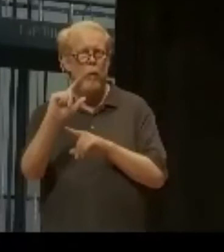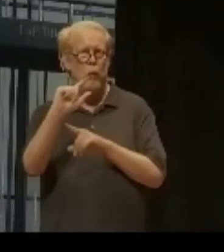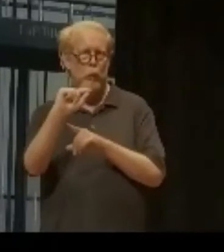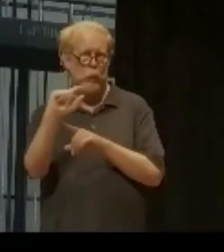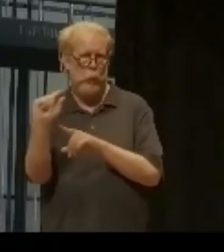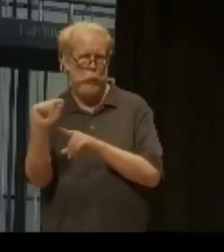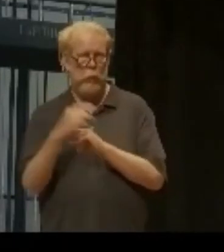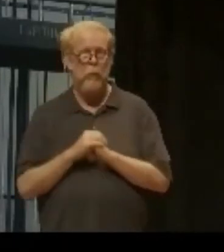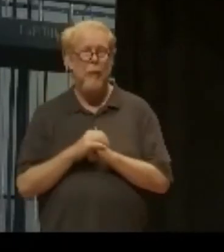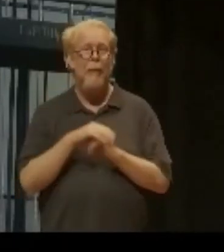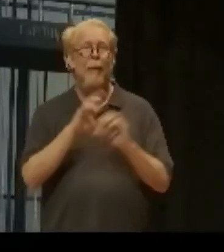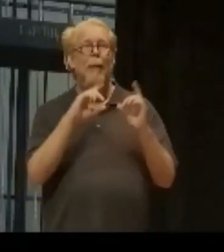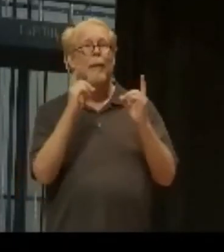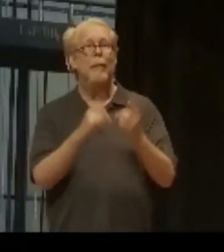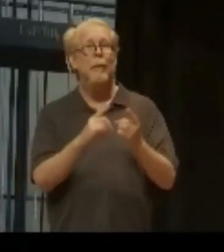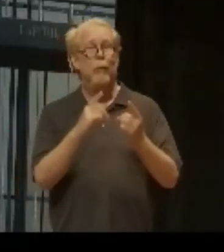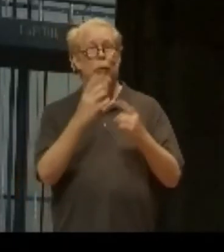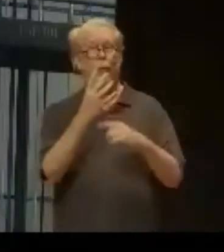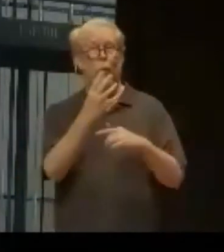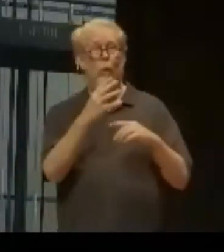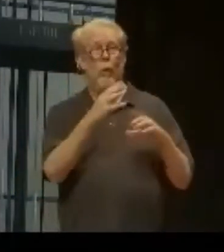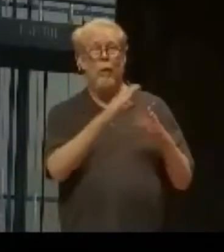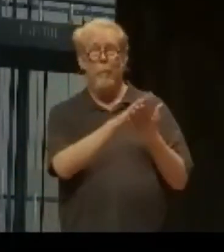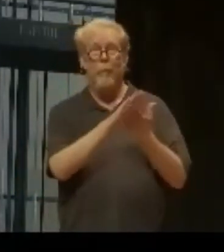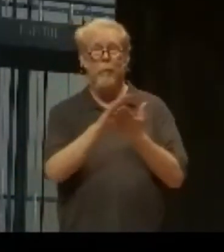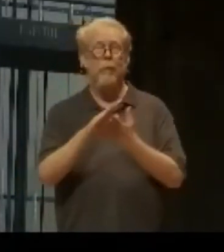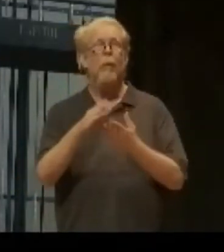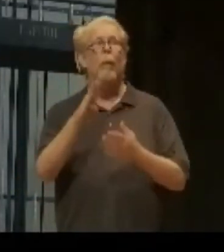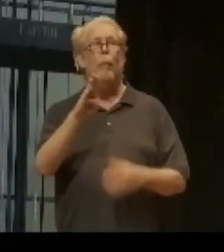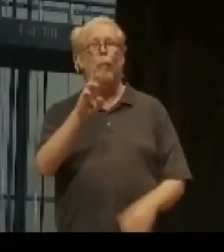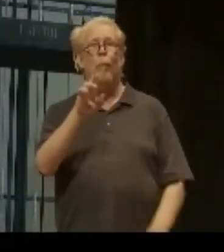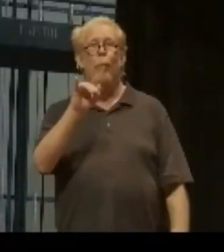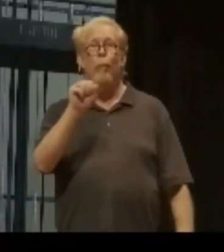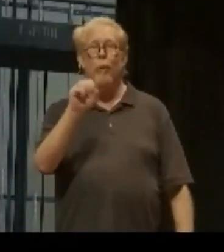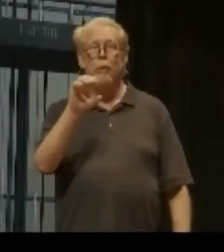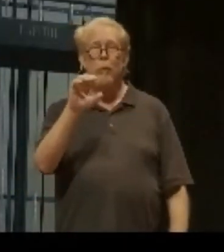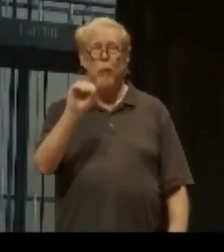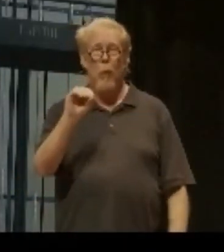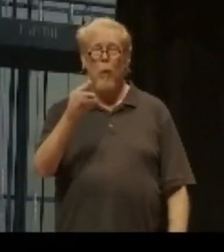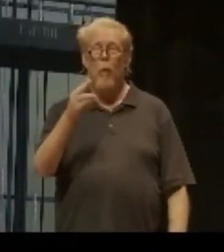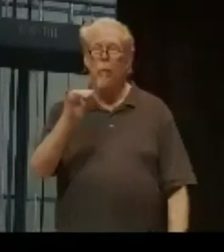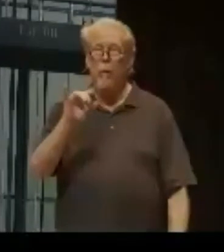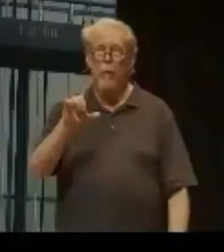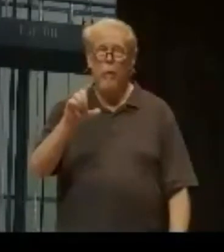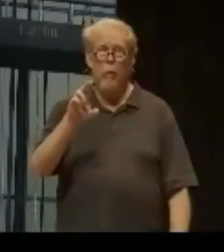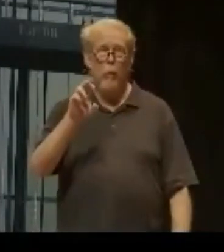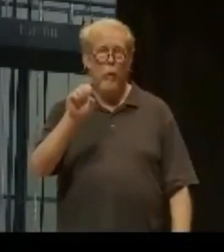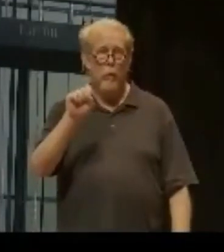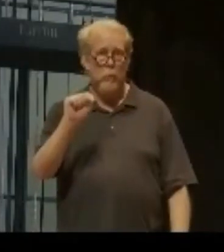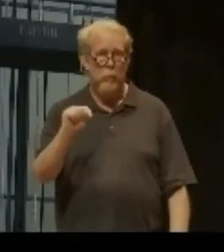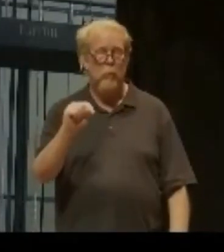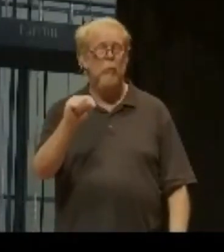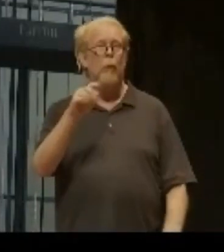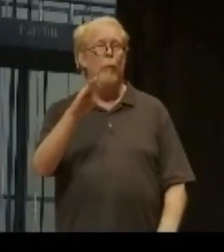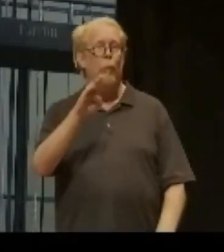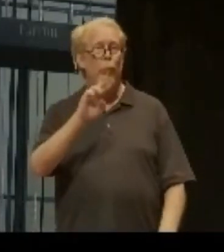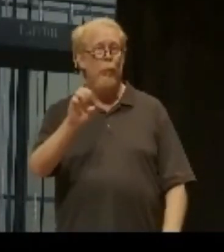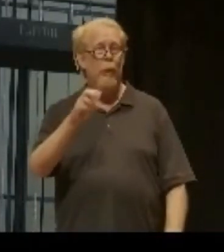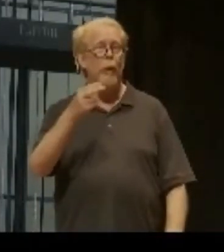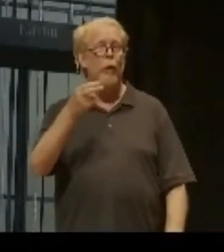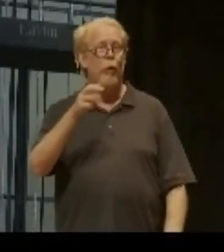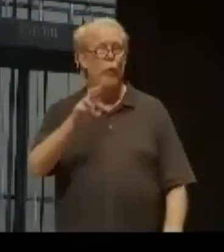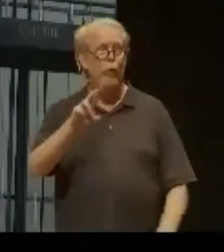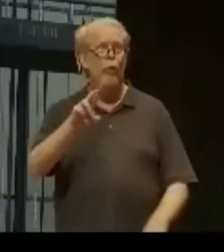los campus han tenido que obtener como resultado de lo que pasó en el 2020. Algunas de esas son Hillcrest, Burb, Green, Riverside